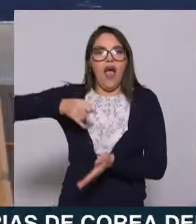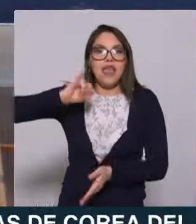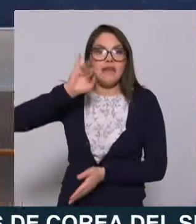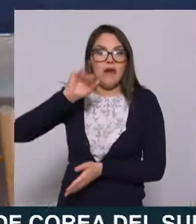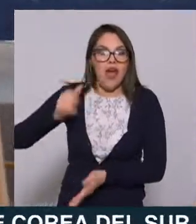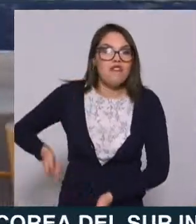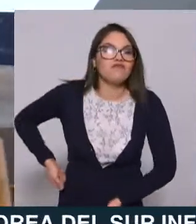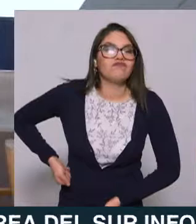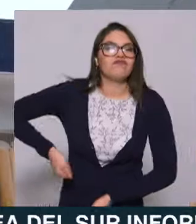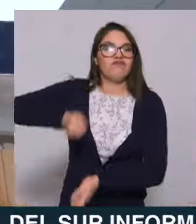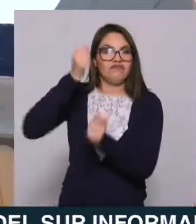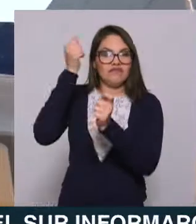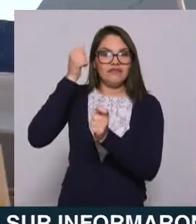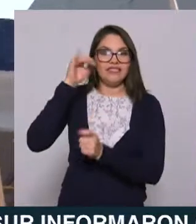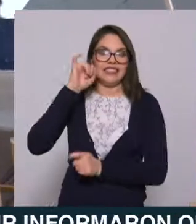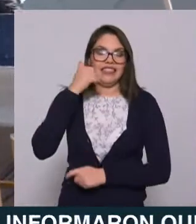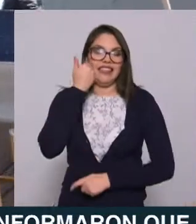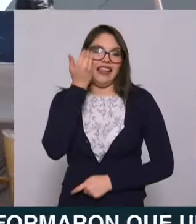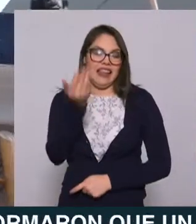alta del acceso.